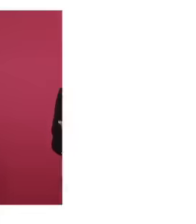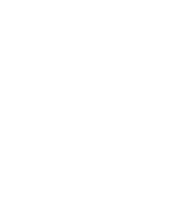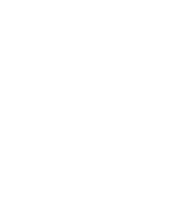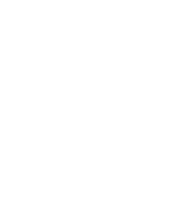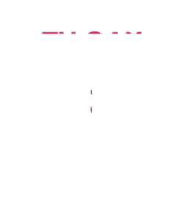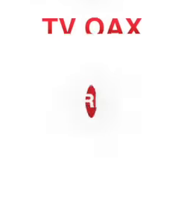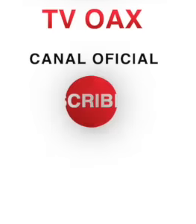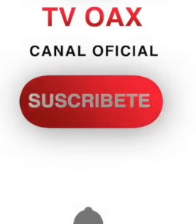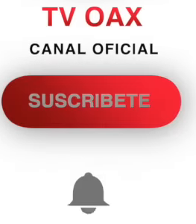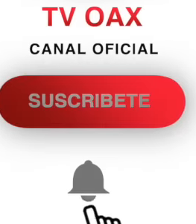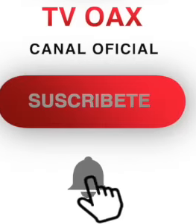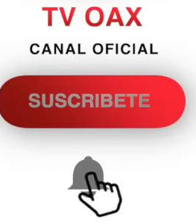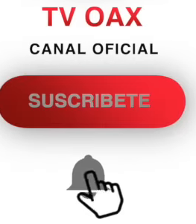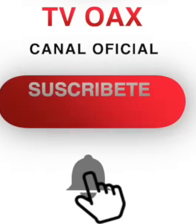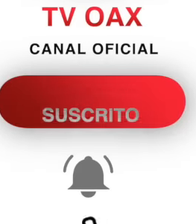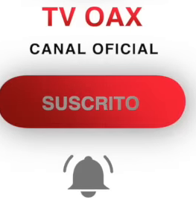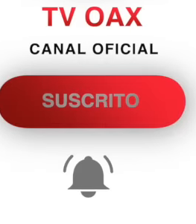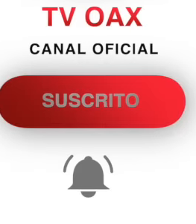porque así es.